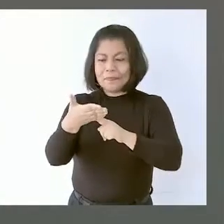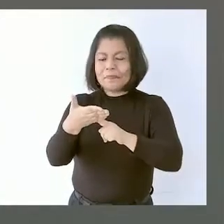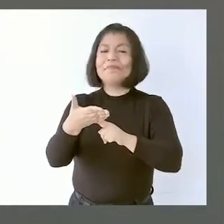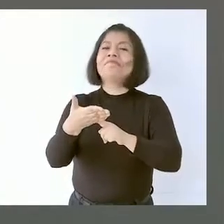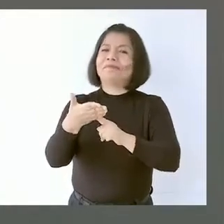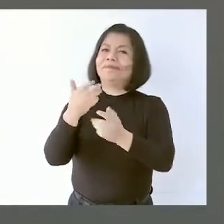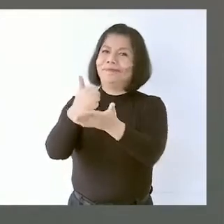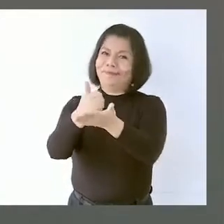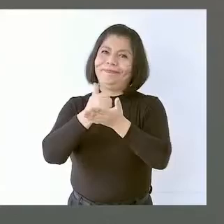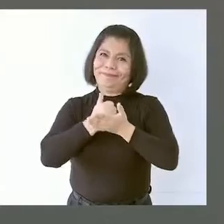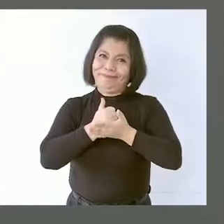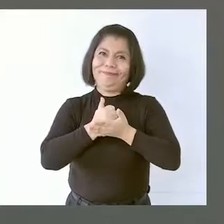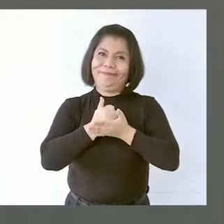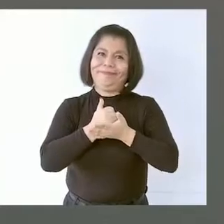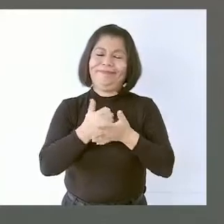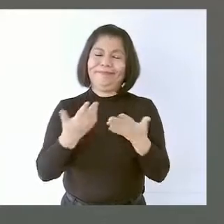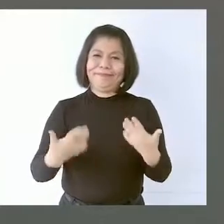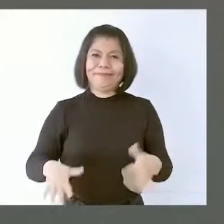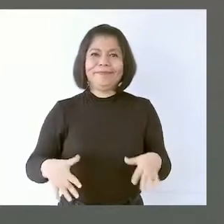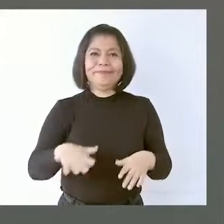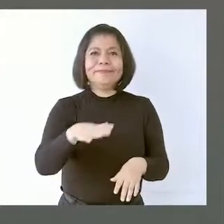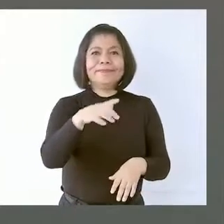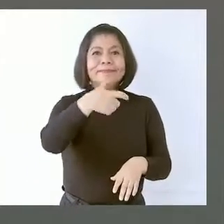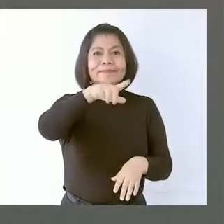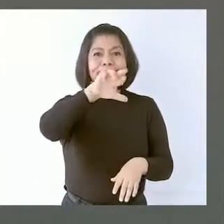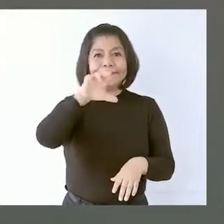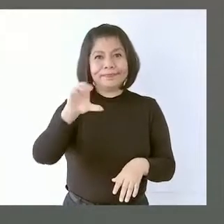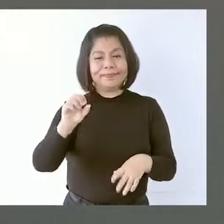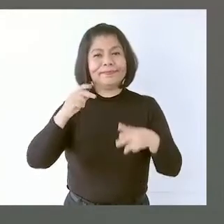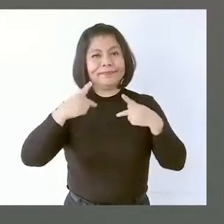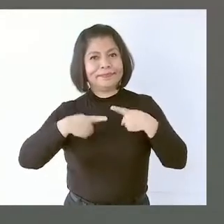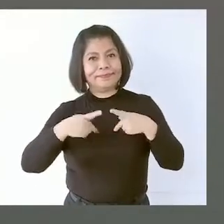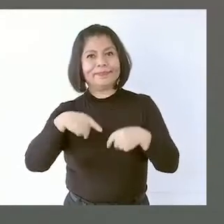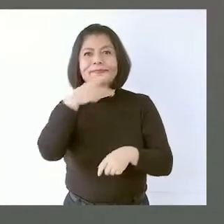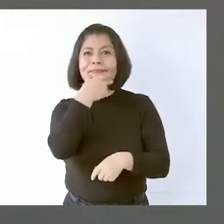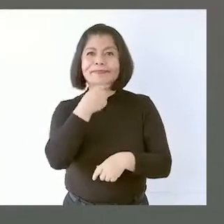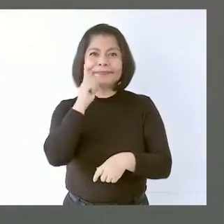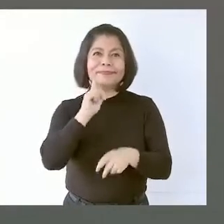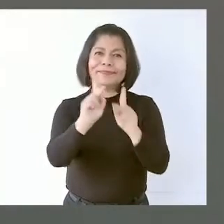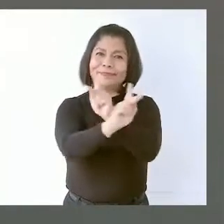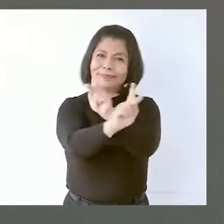a todos los ciudadanos de Quintana Roo, y como